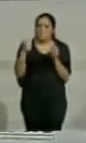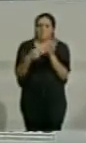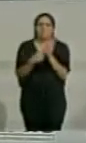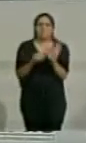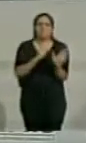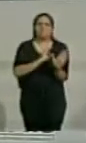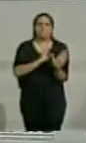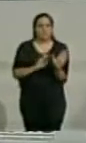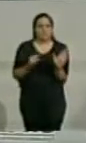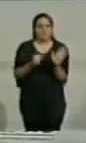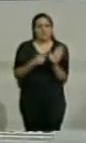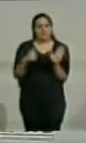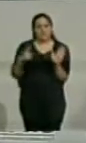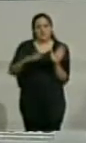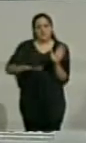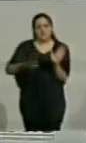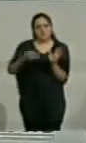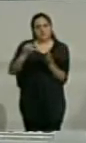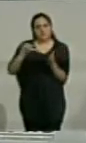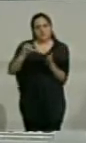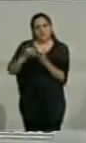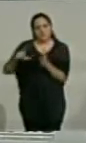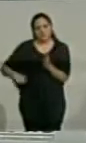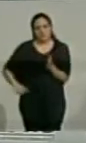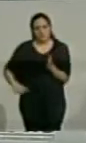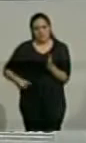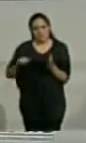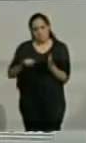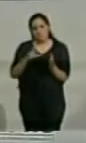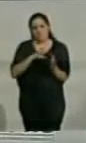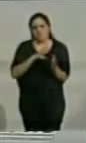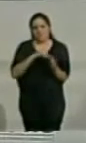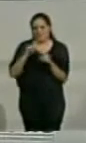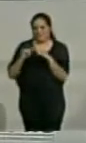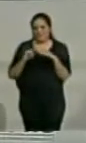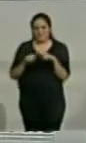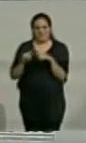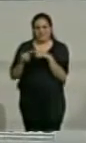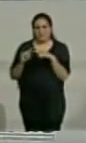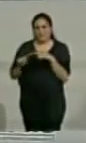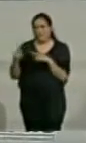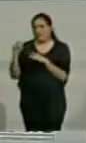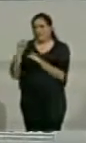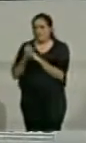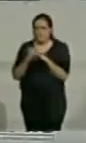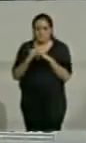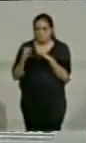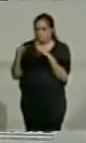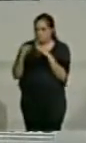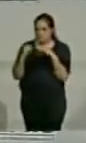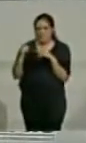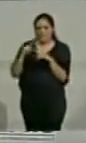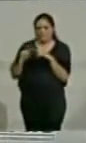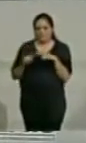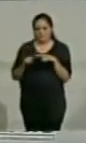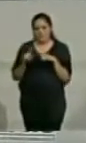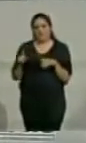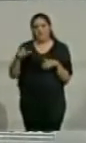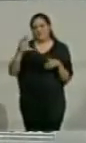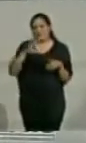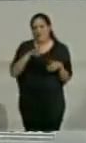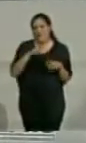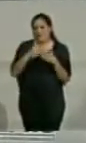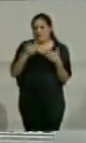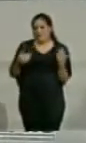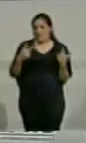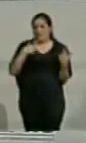una ciudad de gobierno donde se concentren precisamente todas las diferentes dependencias que hoy hay regadas por todo nuestro estado, por